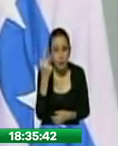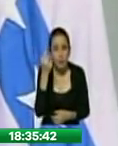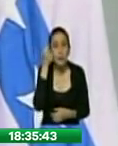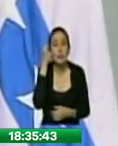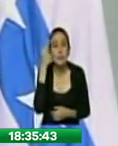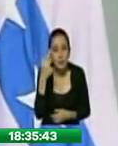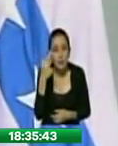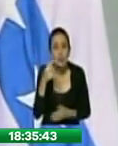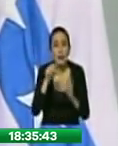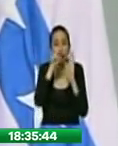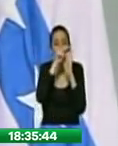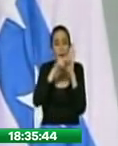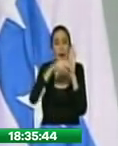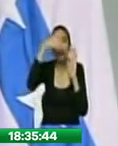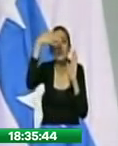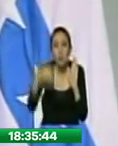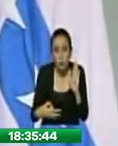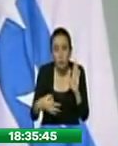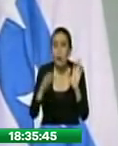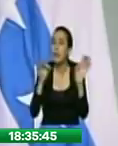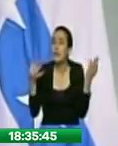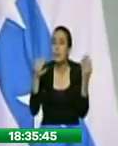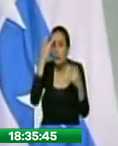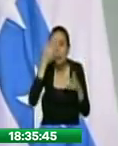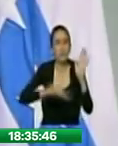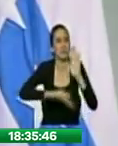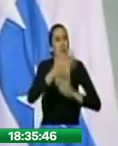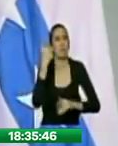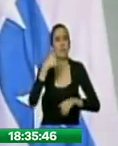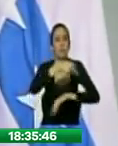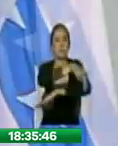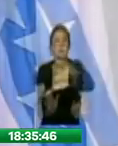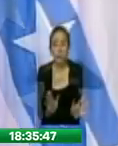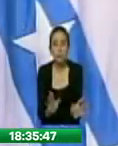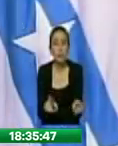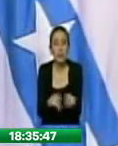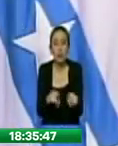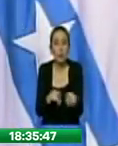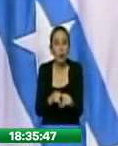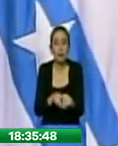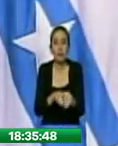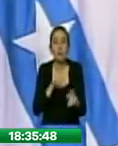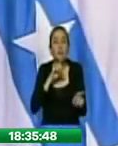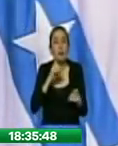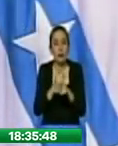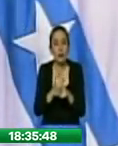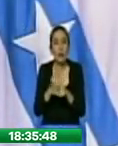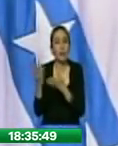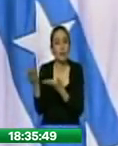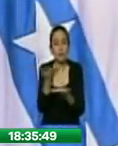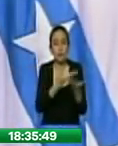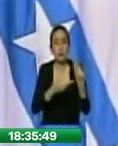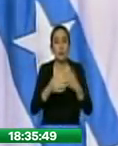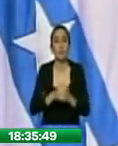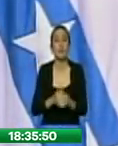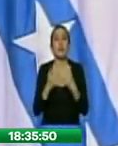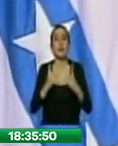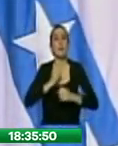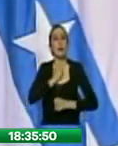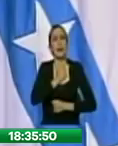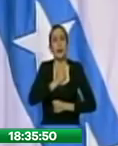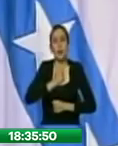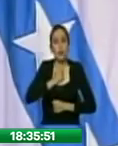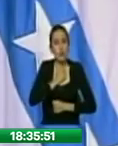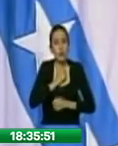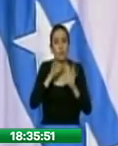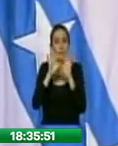incumplir lo dispuesto por las autoridades es un acto criminal, un acto contra la vida. Quiero también trasladar nuestras sinceras condolencias a todas las familias